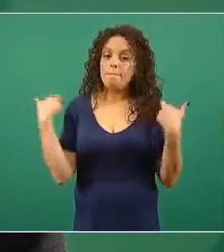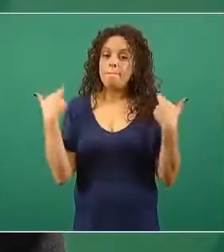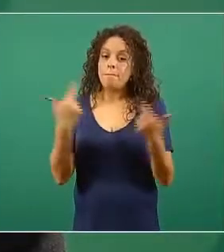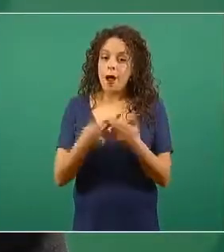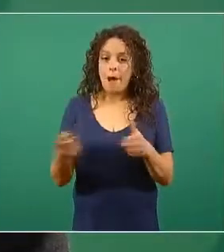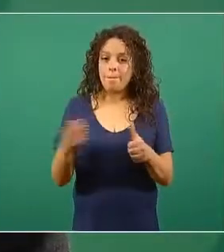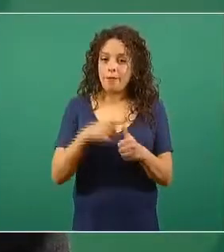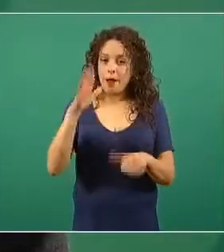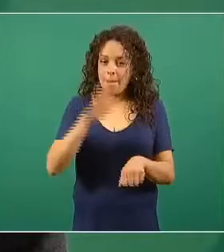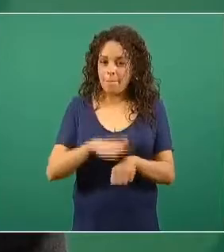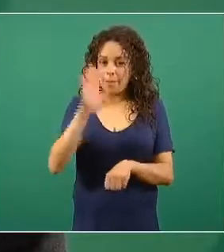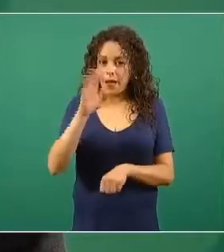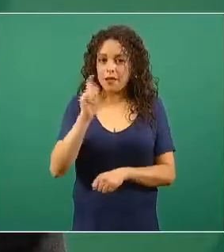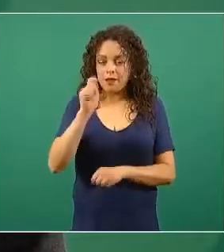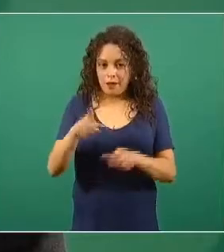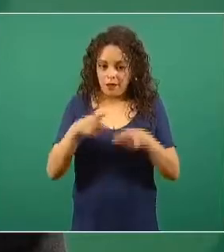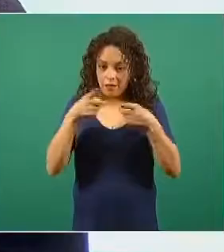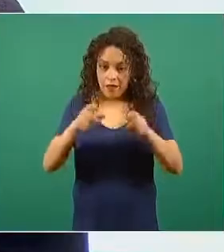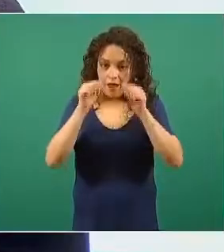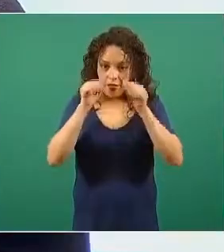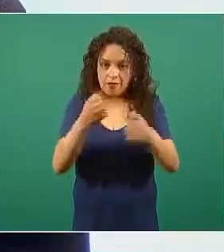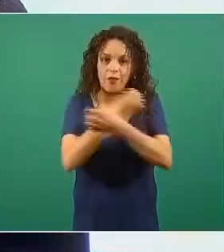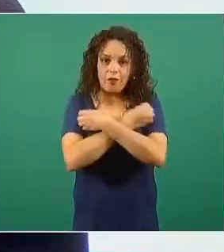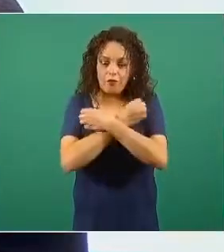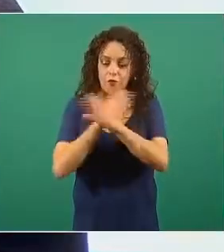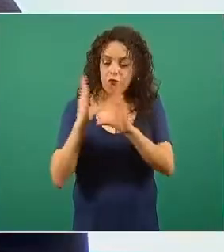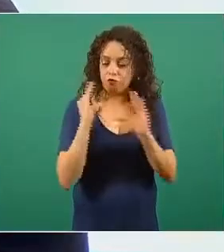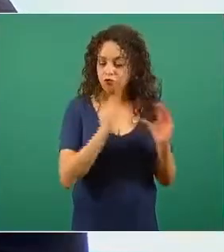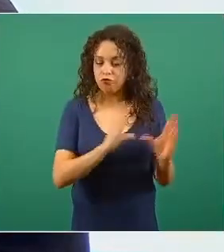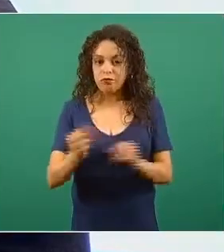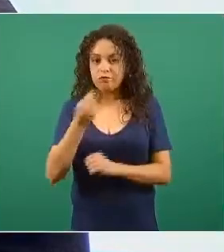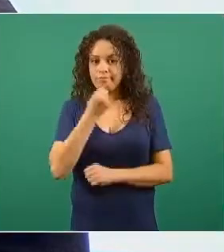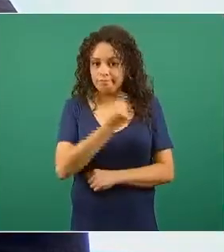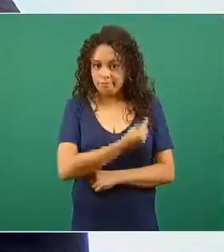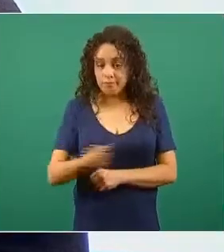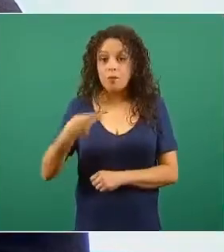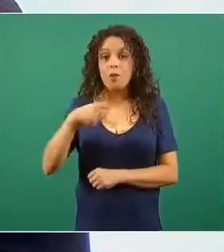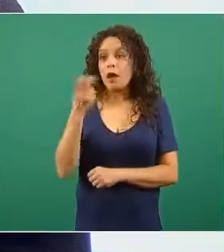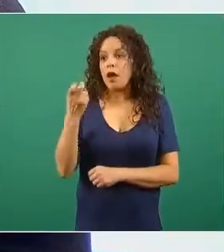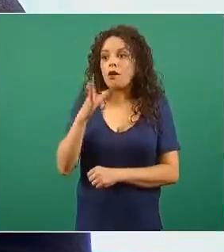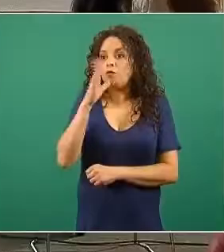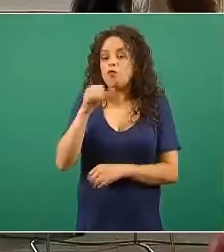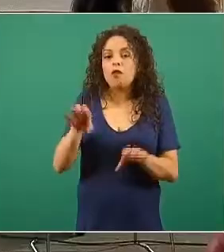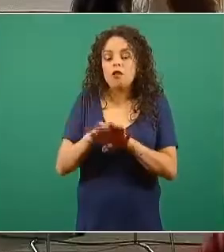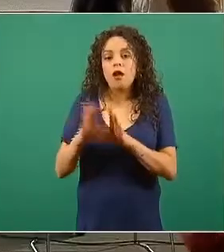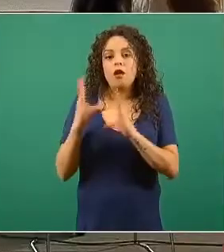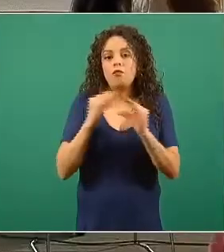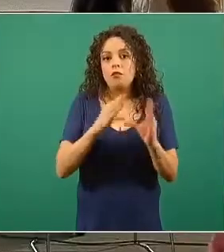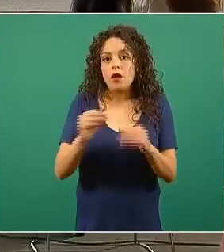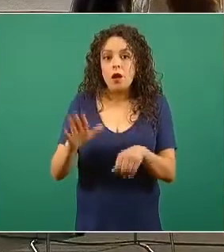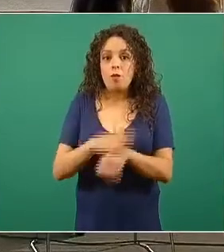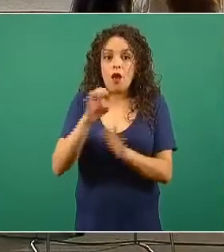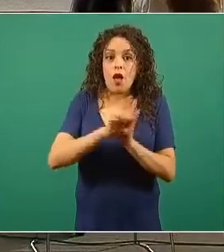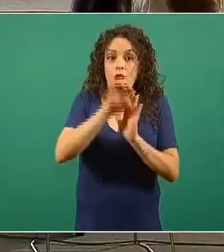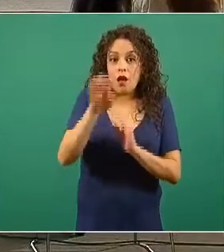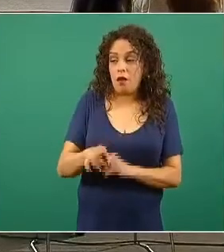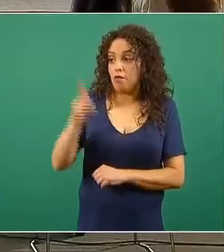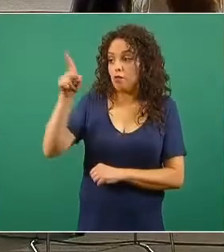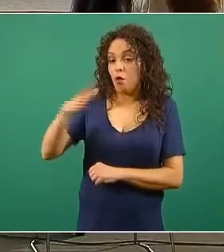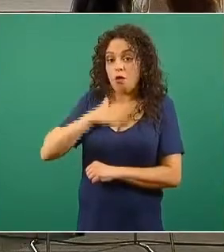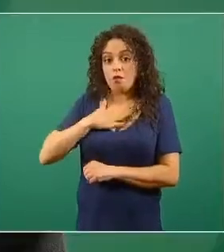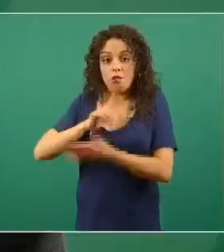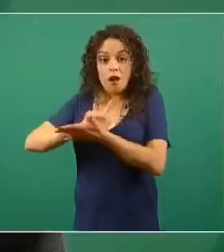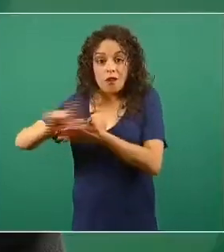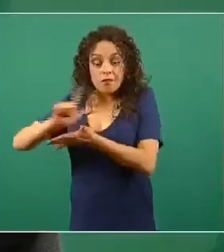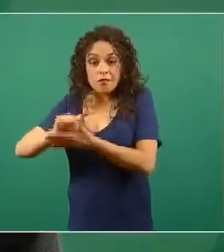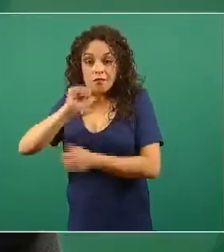principal acción para efectos de la educación, no podría impartir sus clases si los baños, los patios no están